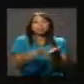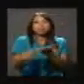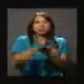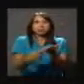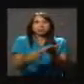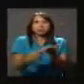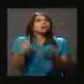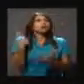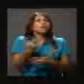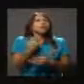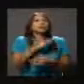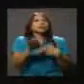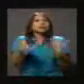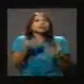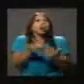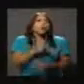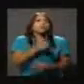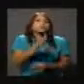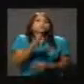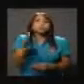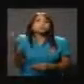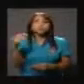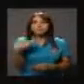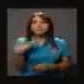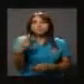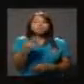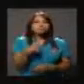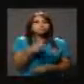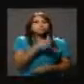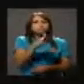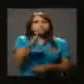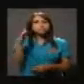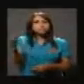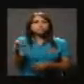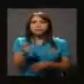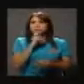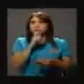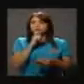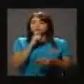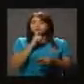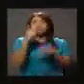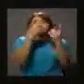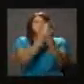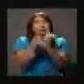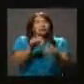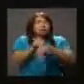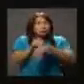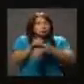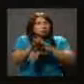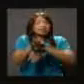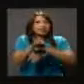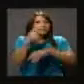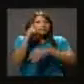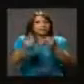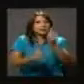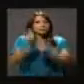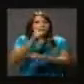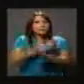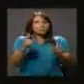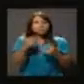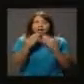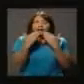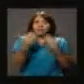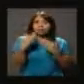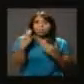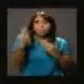costarricenses aparezco cuando me invitan porque es difícil en una democracia que está sesgada para los mayoritarios pero agradezco el espacio de hoy ahí van a